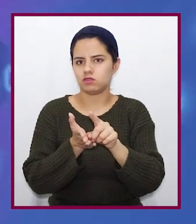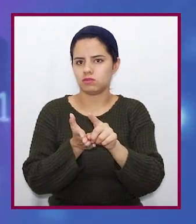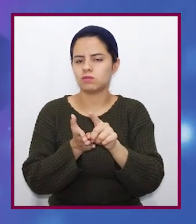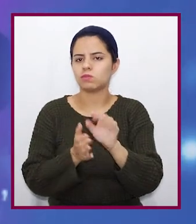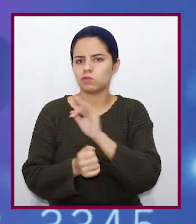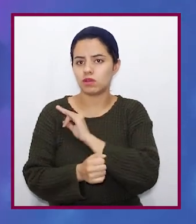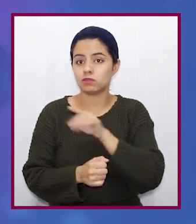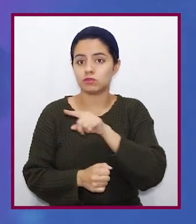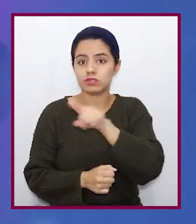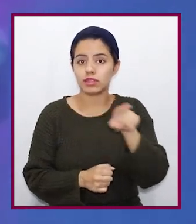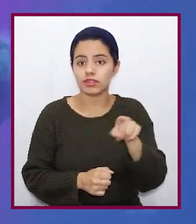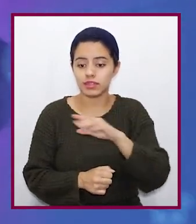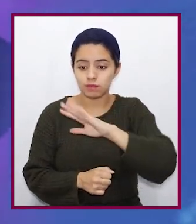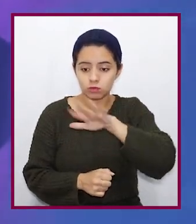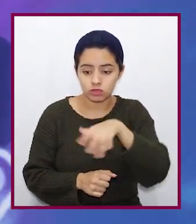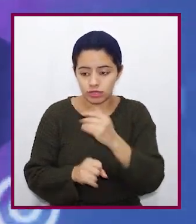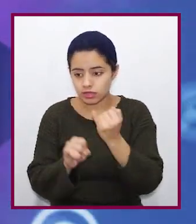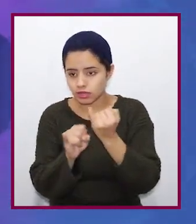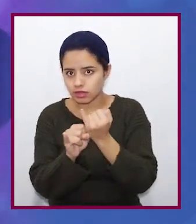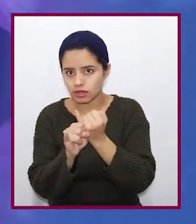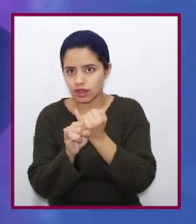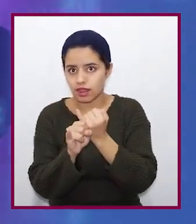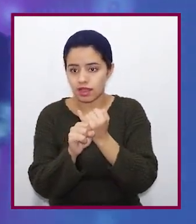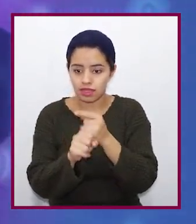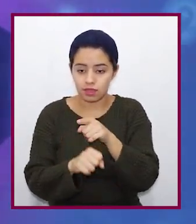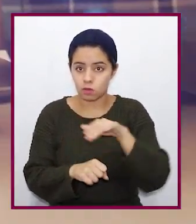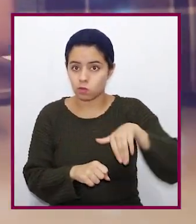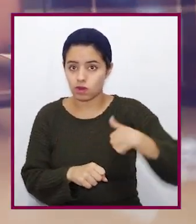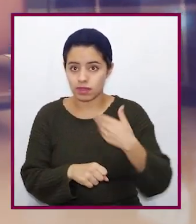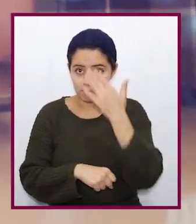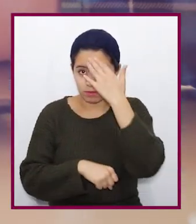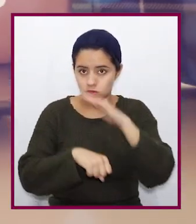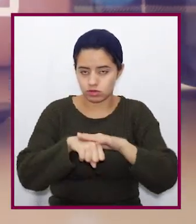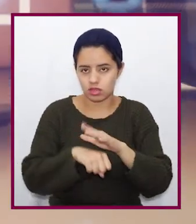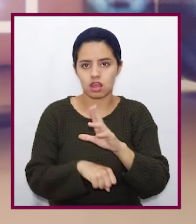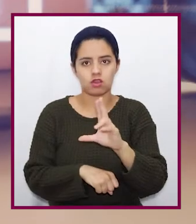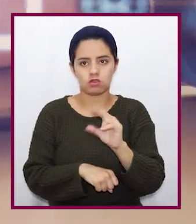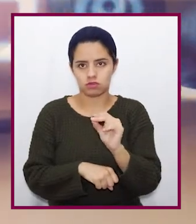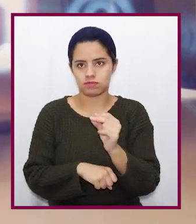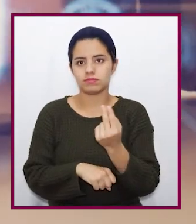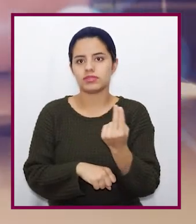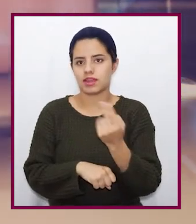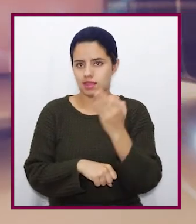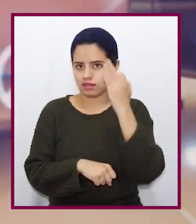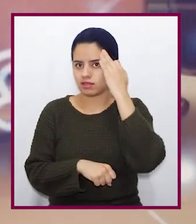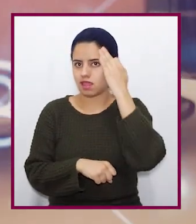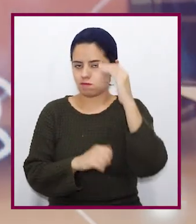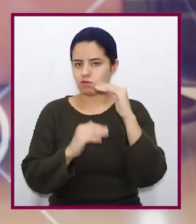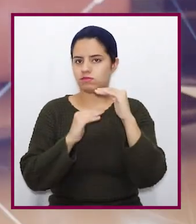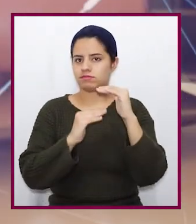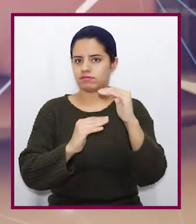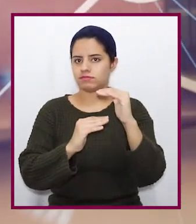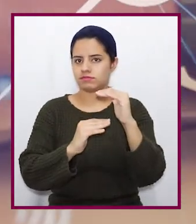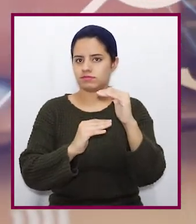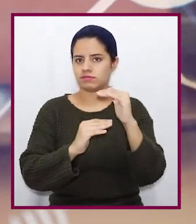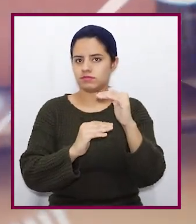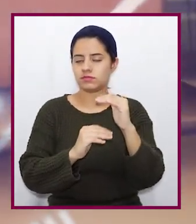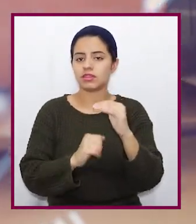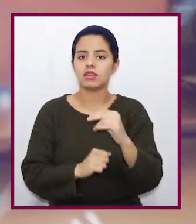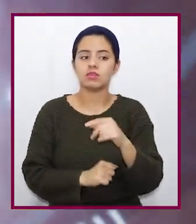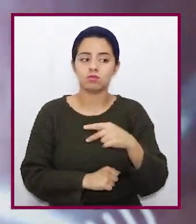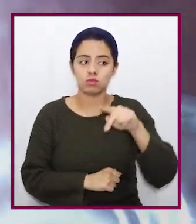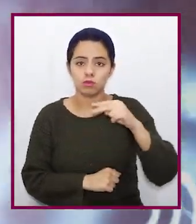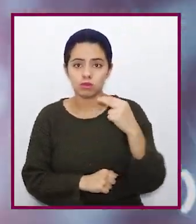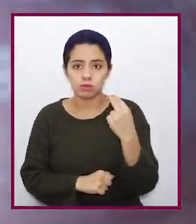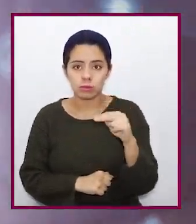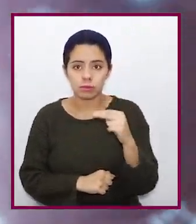Internet y redes sociales. Los motores de búsqueda de Internet deben depurar los resultados que se generan a partir del nombre de una